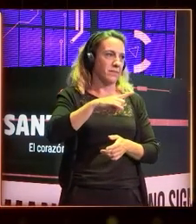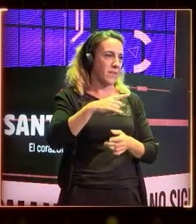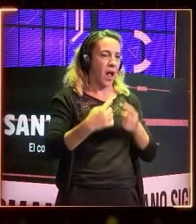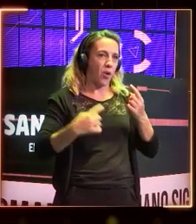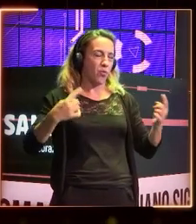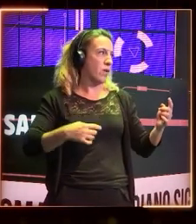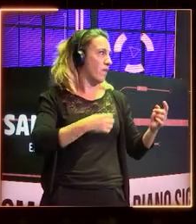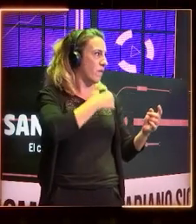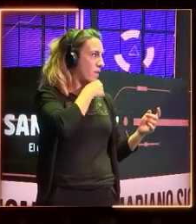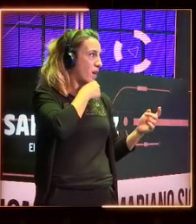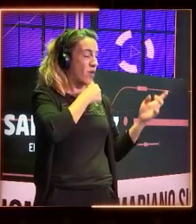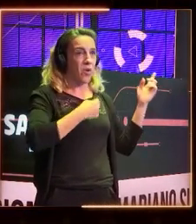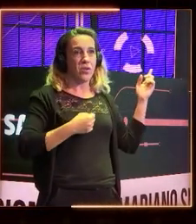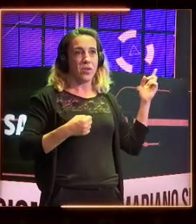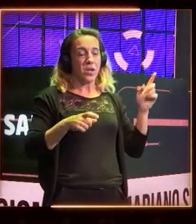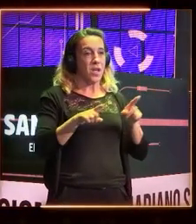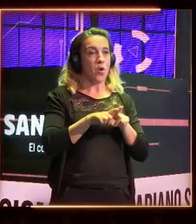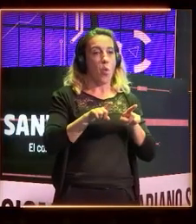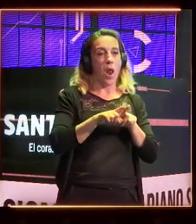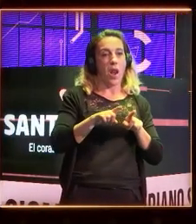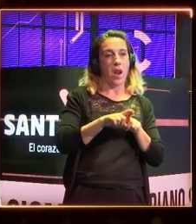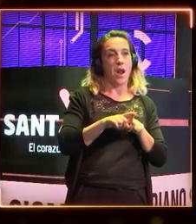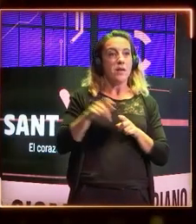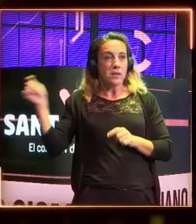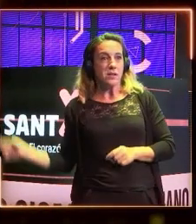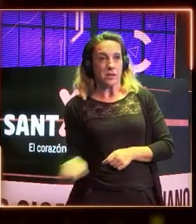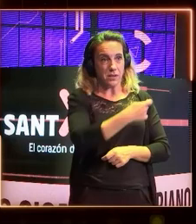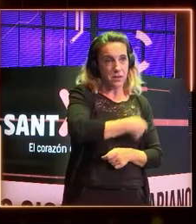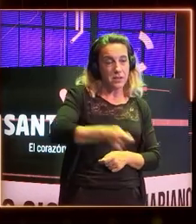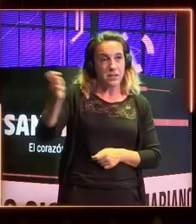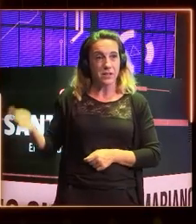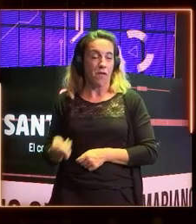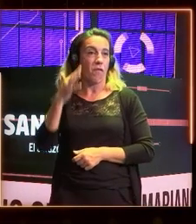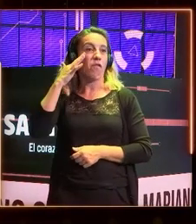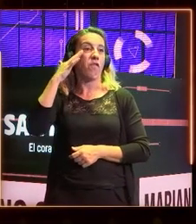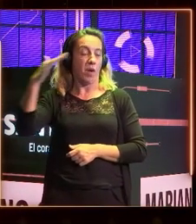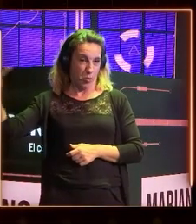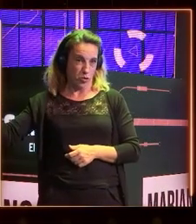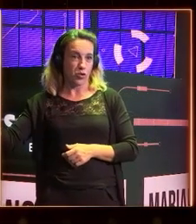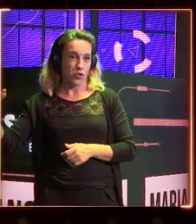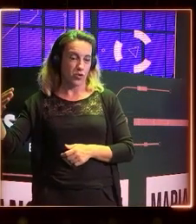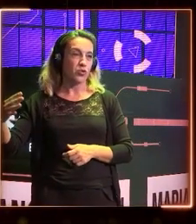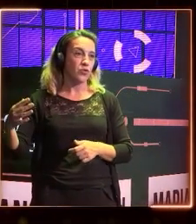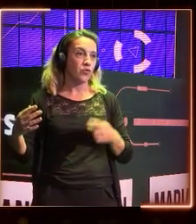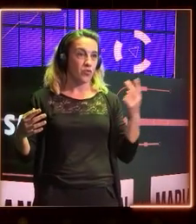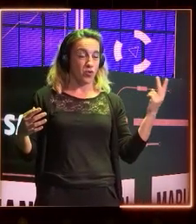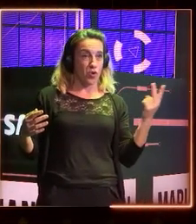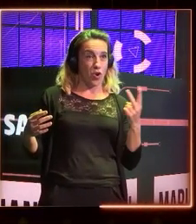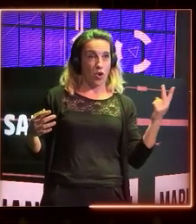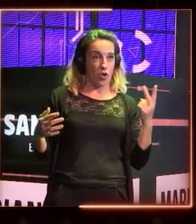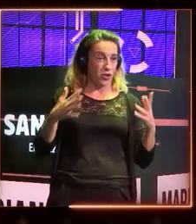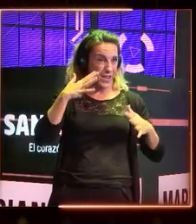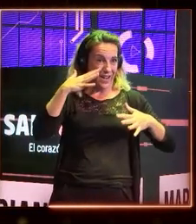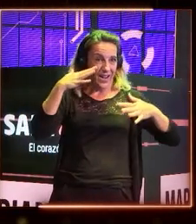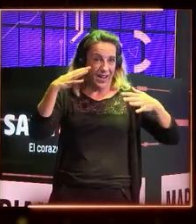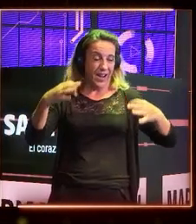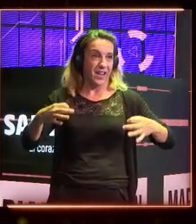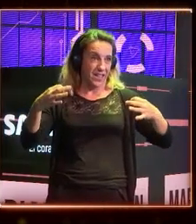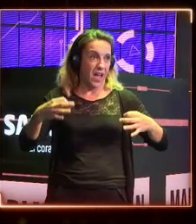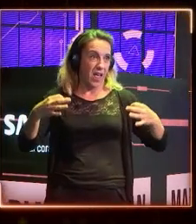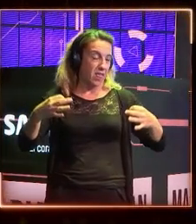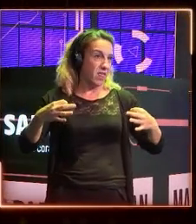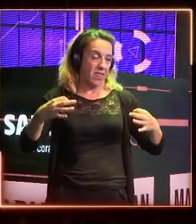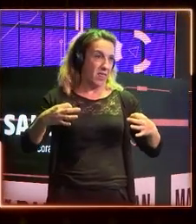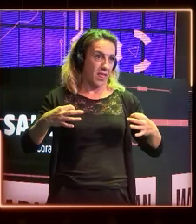Pero estos son como Federer y Nadal hoy se llaman Becker y agassi y era la reiledad tenística como más trascendente cuando yo